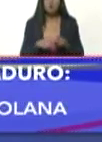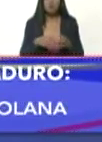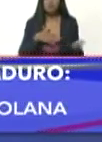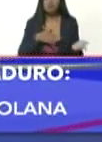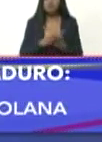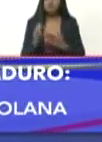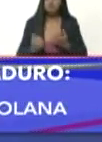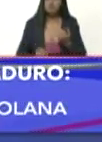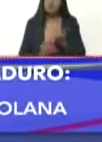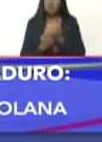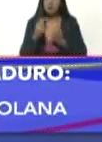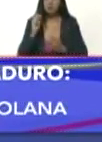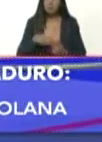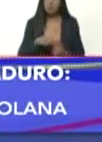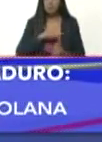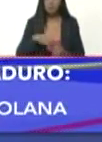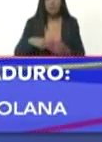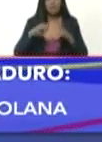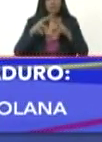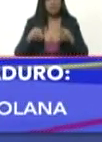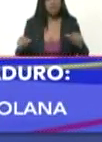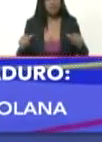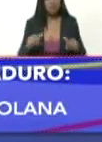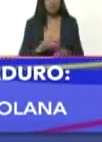soberano de nuestra tierra,